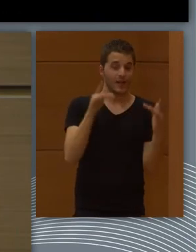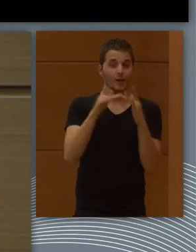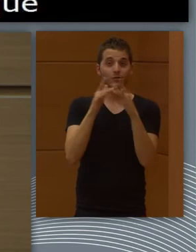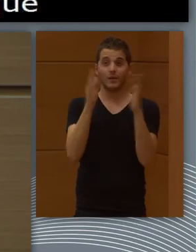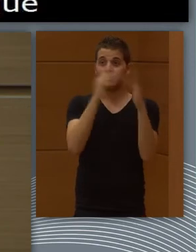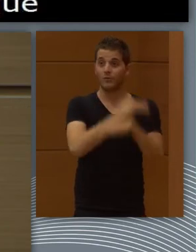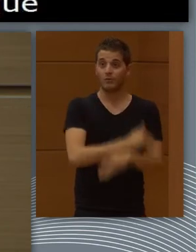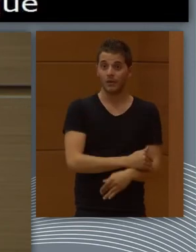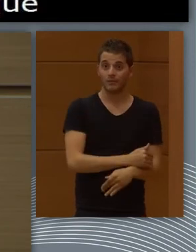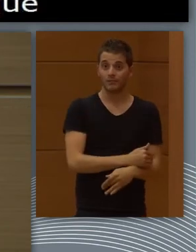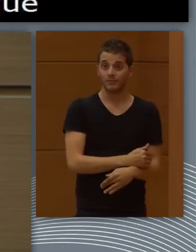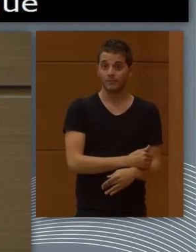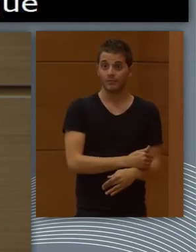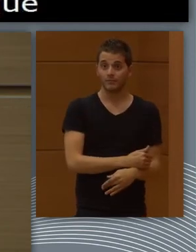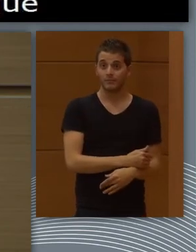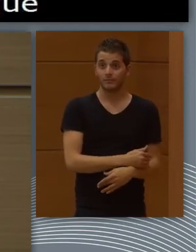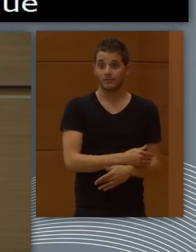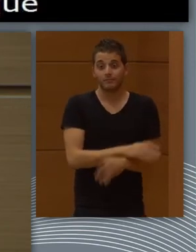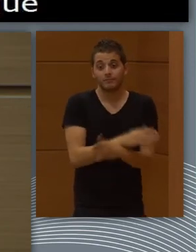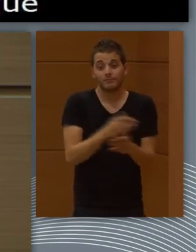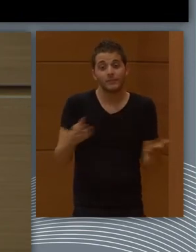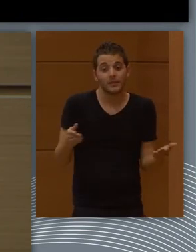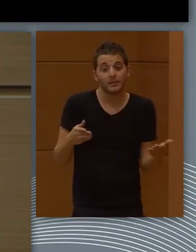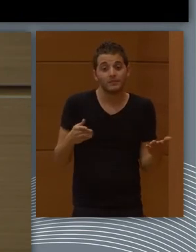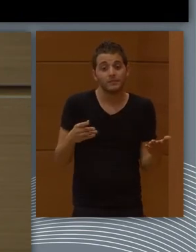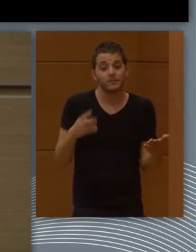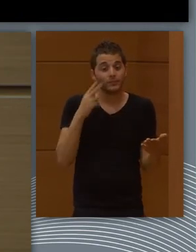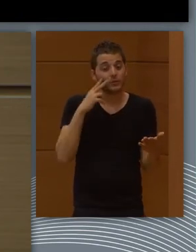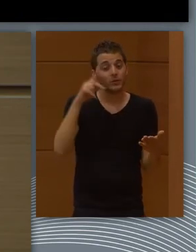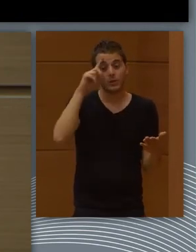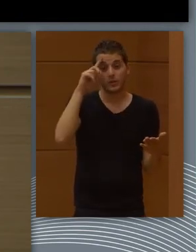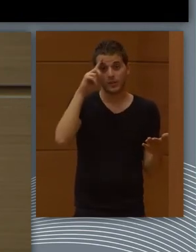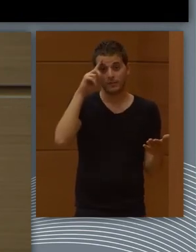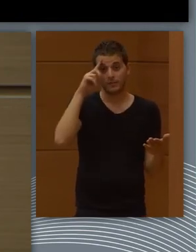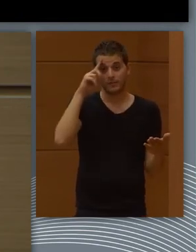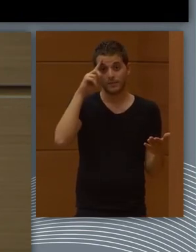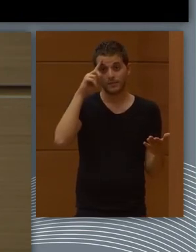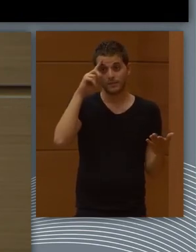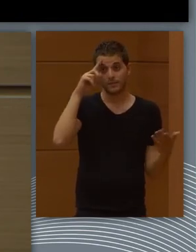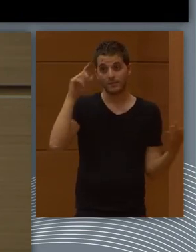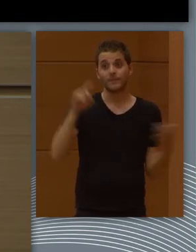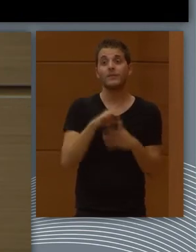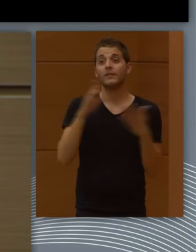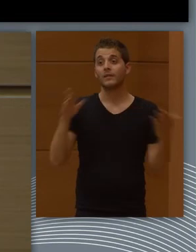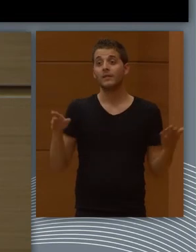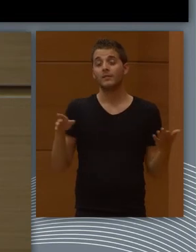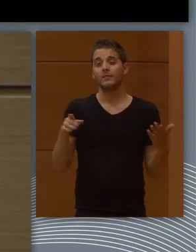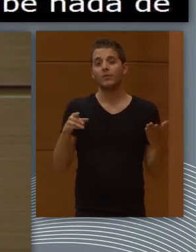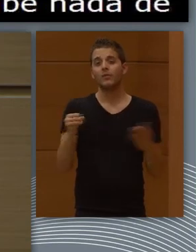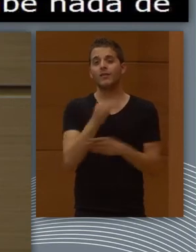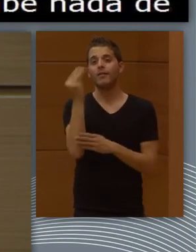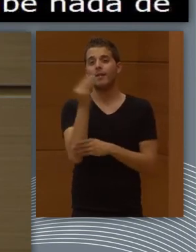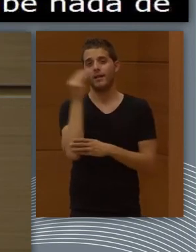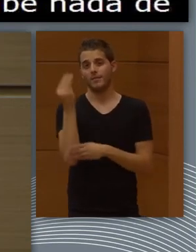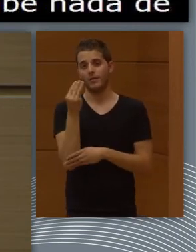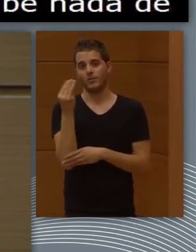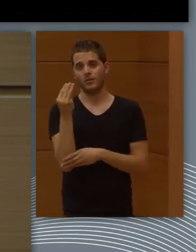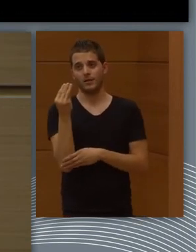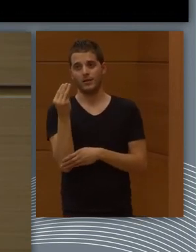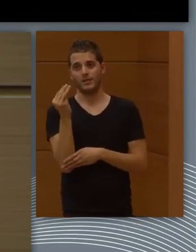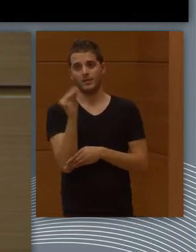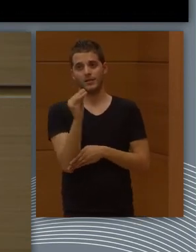contacto, por sí, no se sabe nada de ella. Precisamente, una de las mejoras que